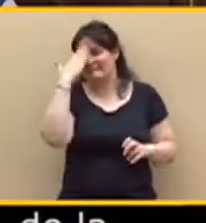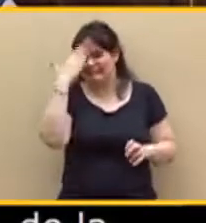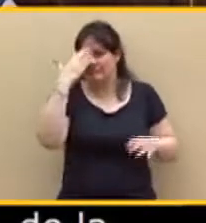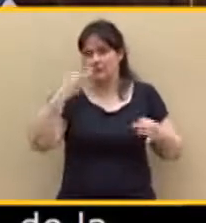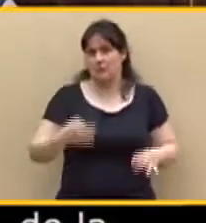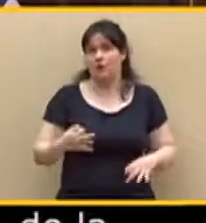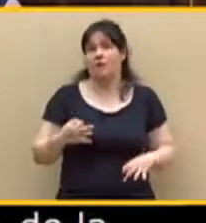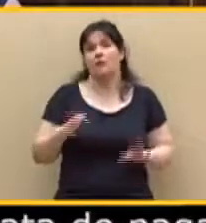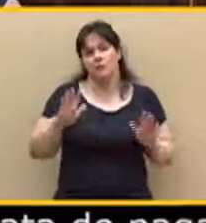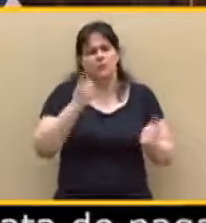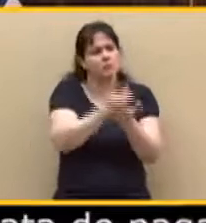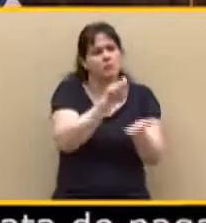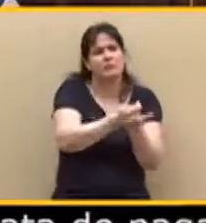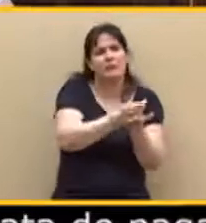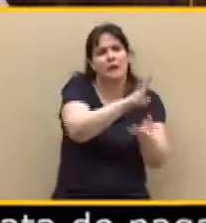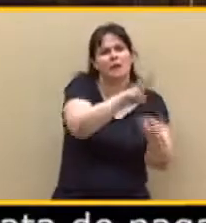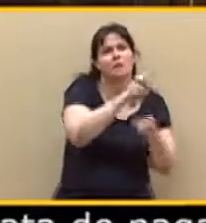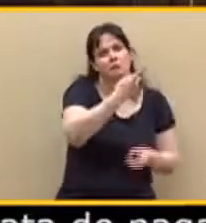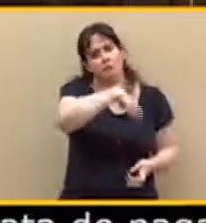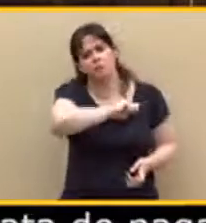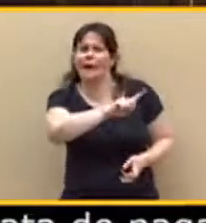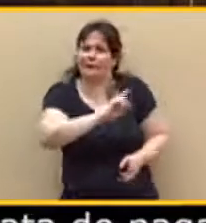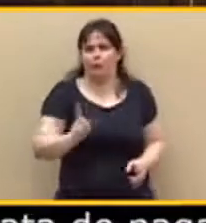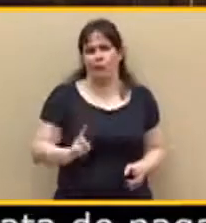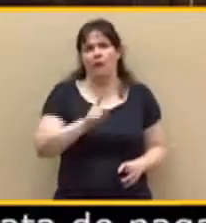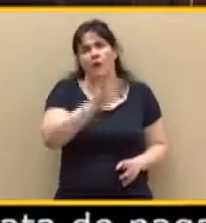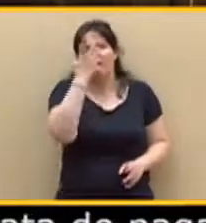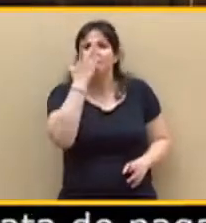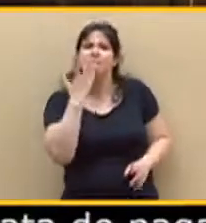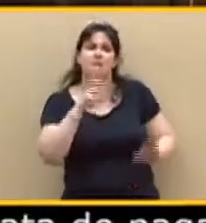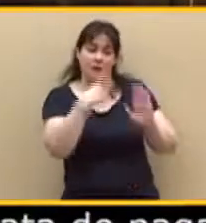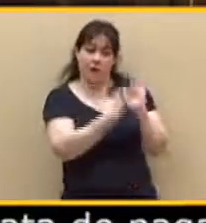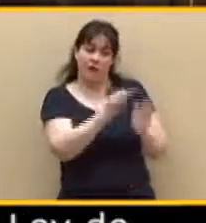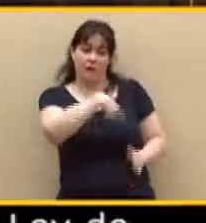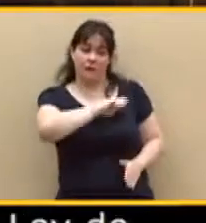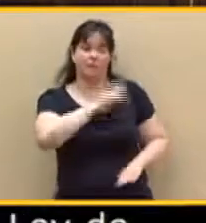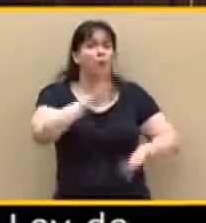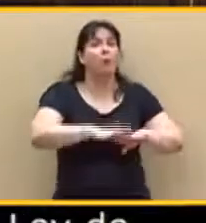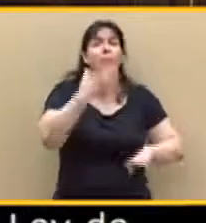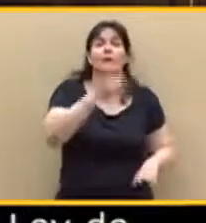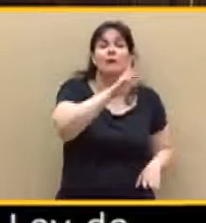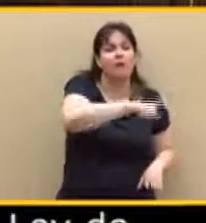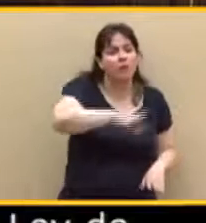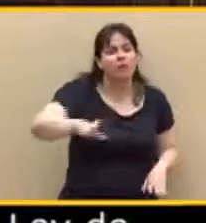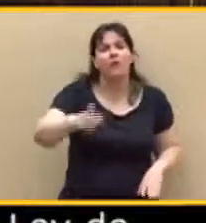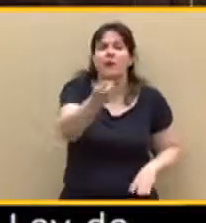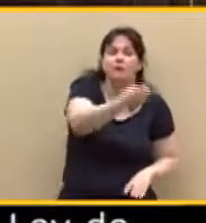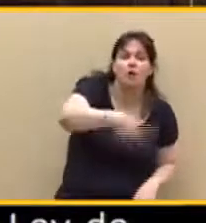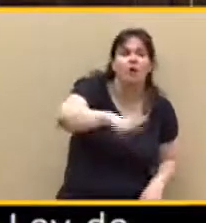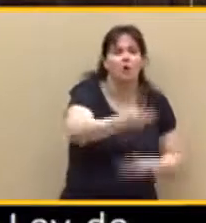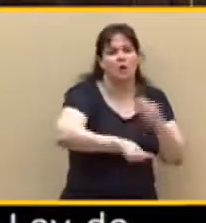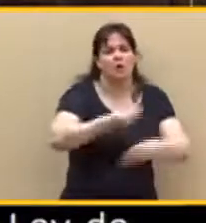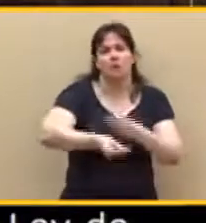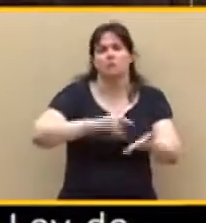en España. Ahí prefieren ustedes que la ley de España la cumplan los ciudadanos, mientras ustedes usan todo tipo de mecanismos de ingeniería